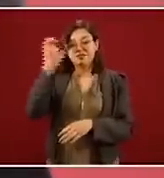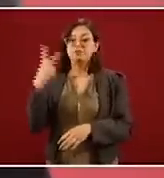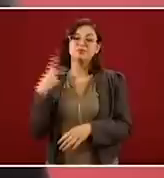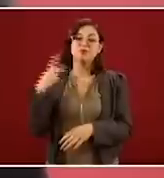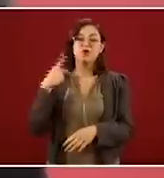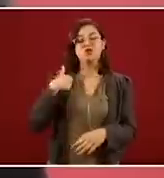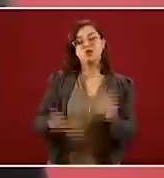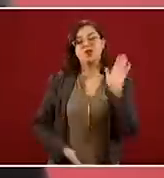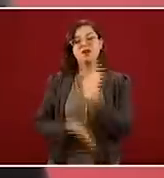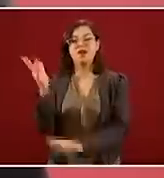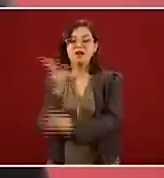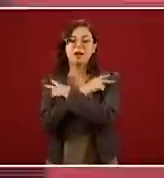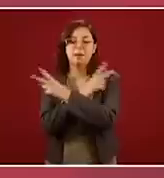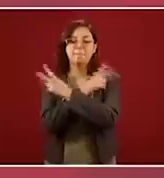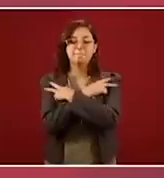de vacaciones